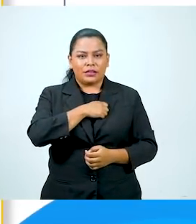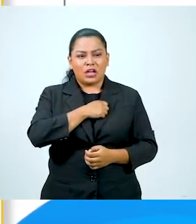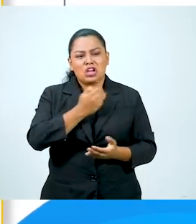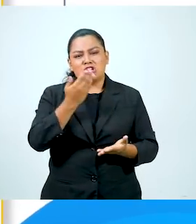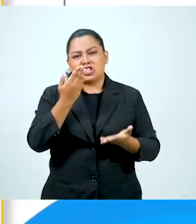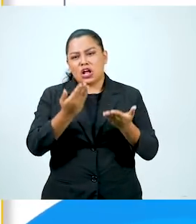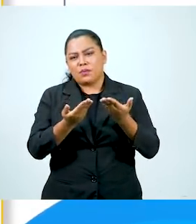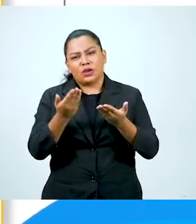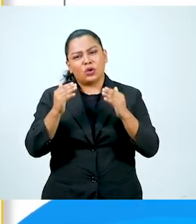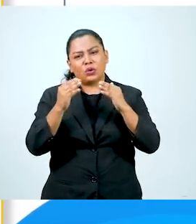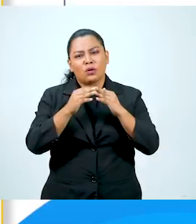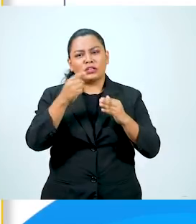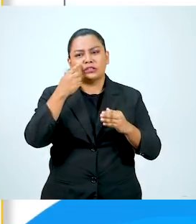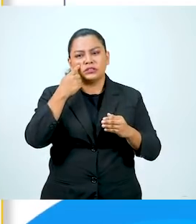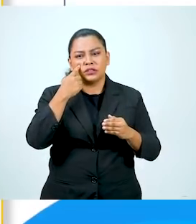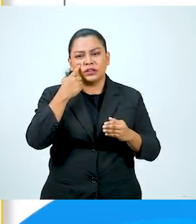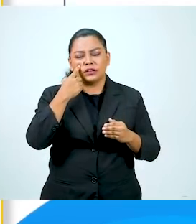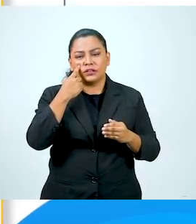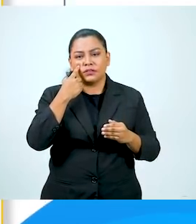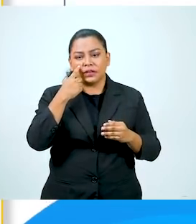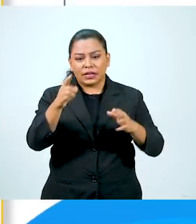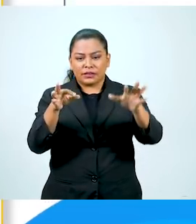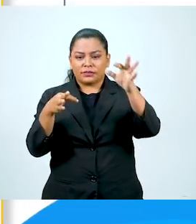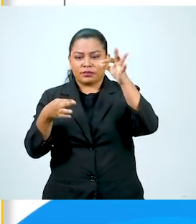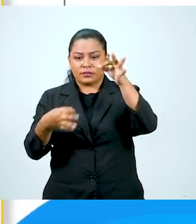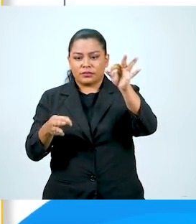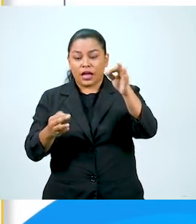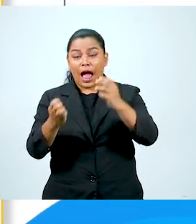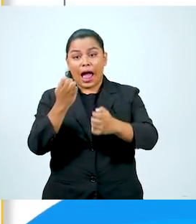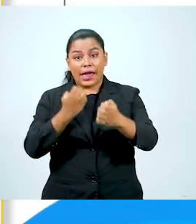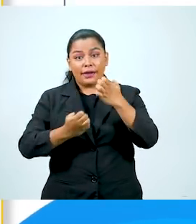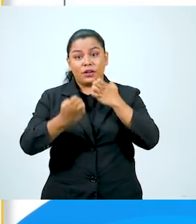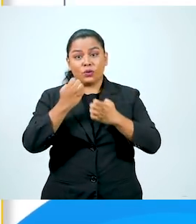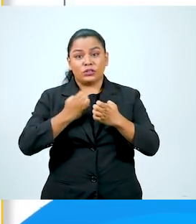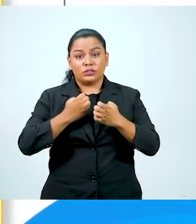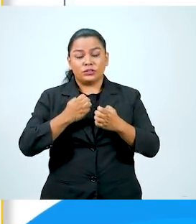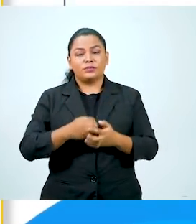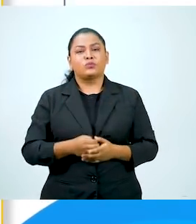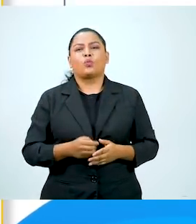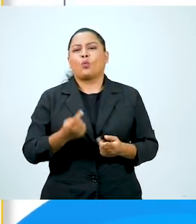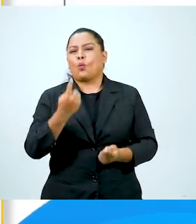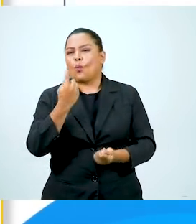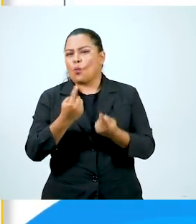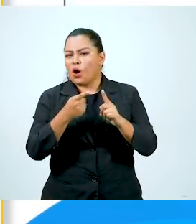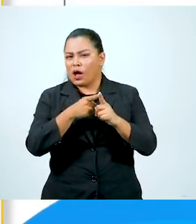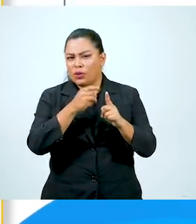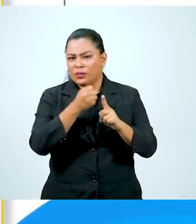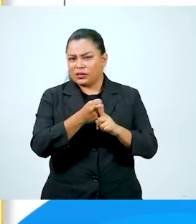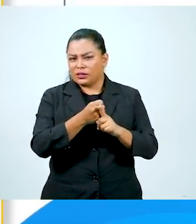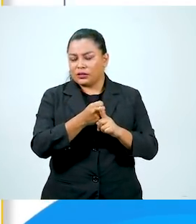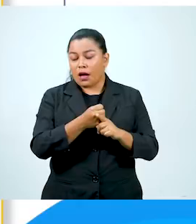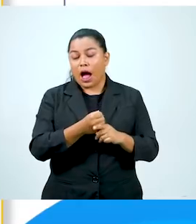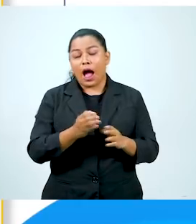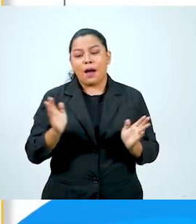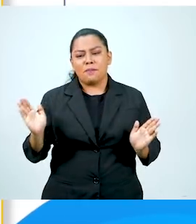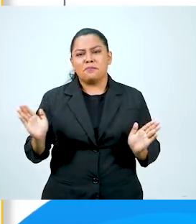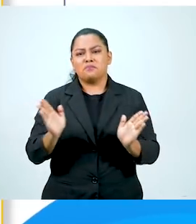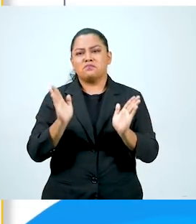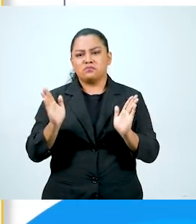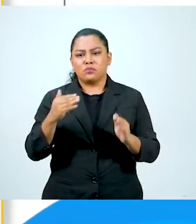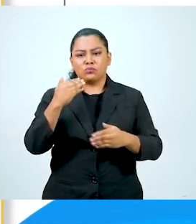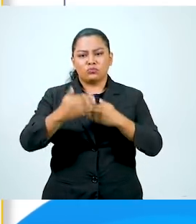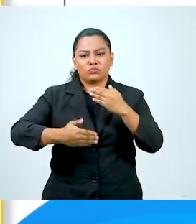algunos casos también se encuentra un instrumento de autoevaluación. Esto con el propósito de fomentar un proceso